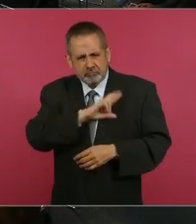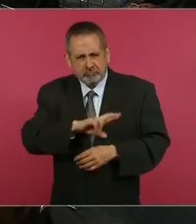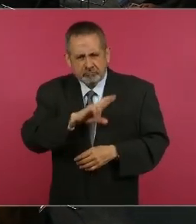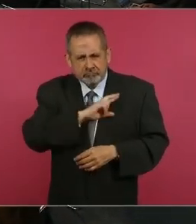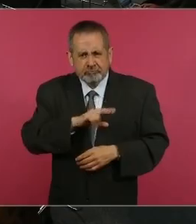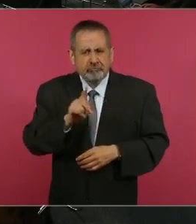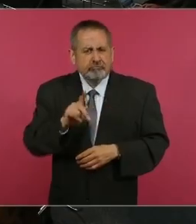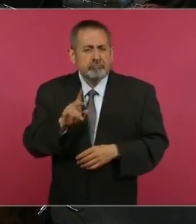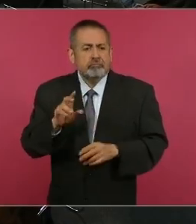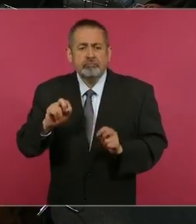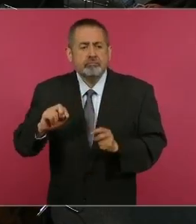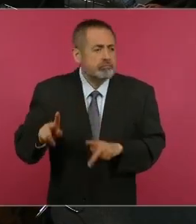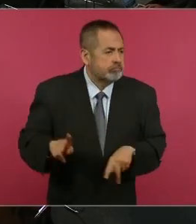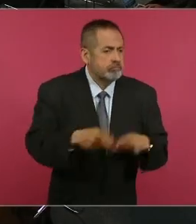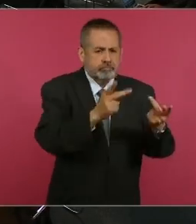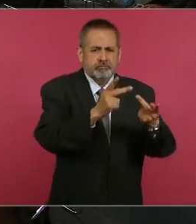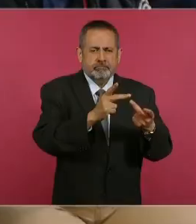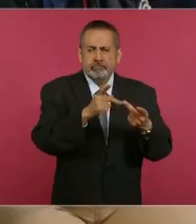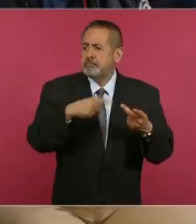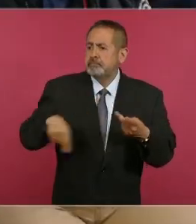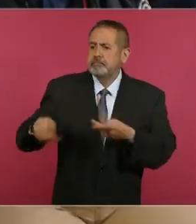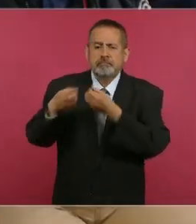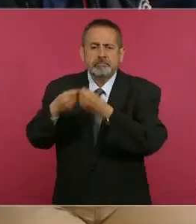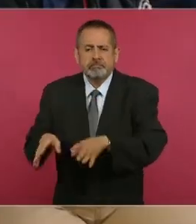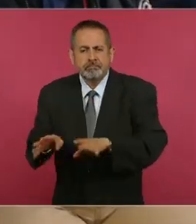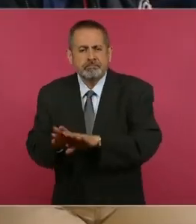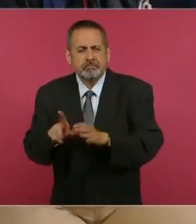ser una venta.